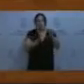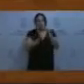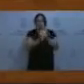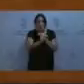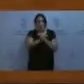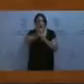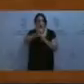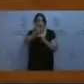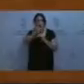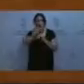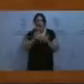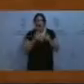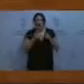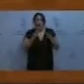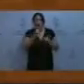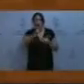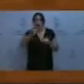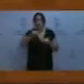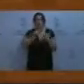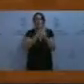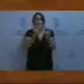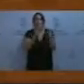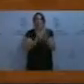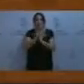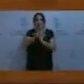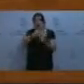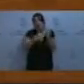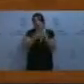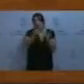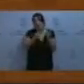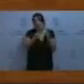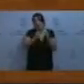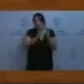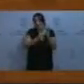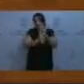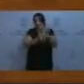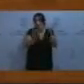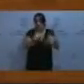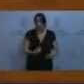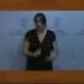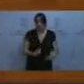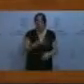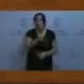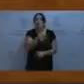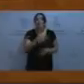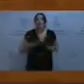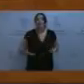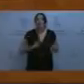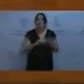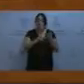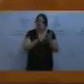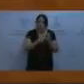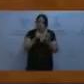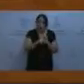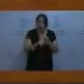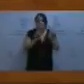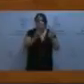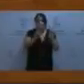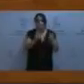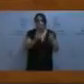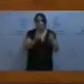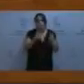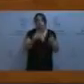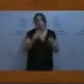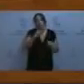septiembre de 2016 Luego en el 2016 Carece de toda planificación estratégica Resultado Este plan puede servir Yo es que también soy de Villa